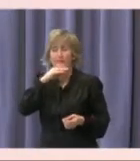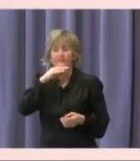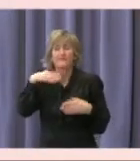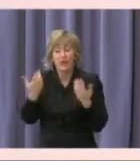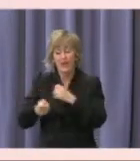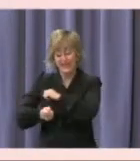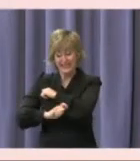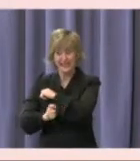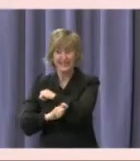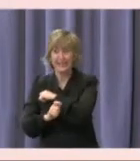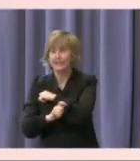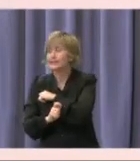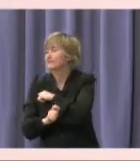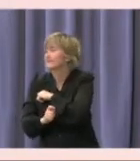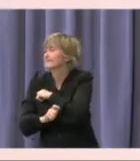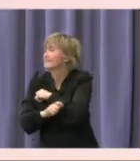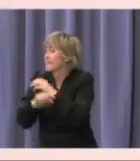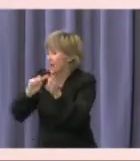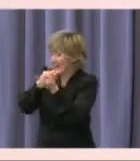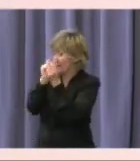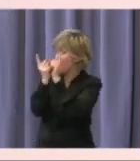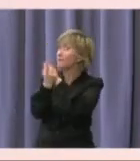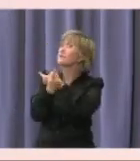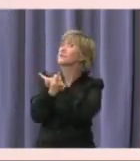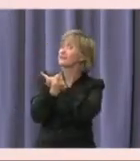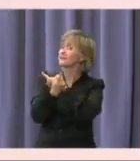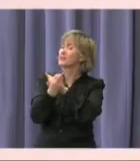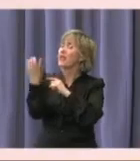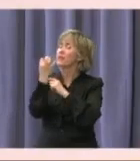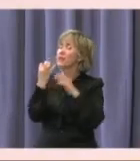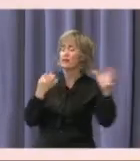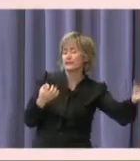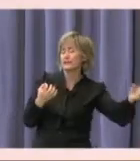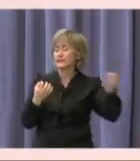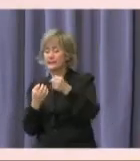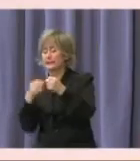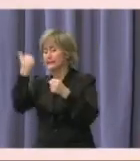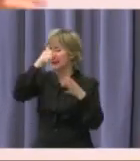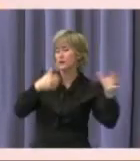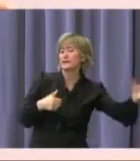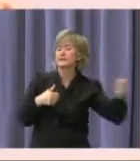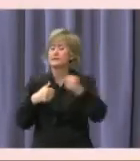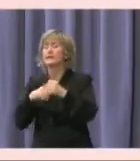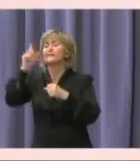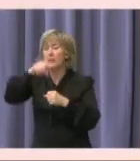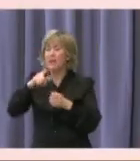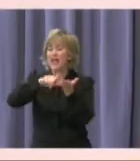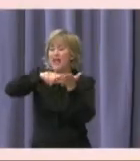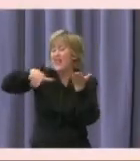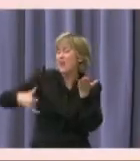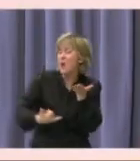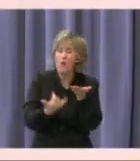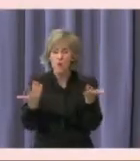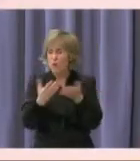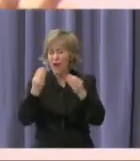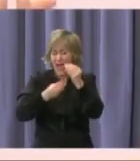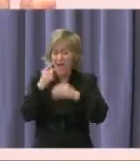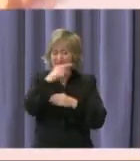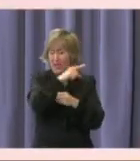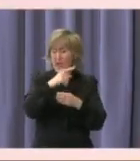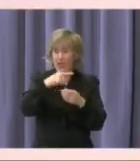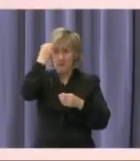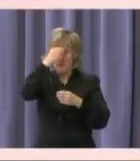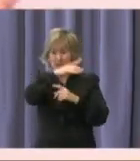estrategia hay que cambiarla. Hay que involucrarlo, hay que ver que el lenguaje también los puede discriminar a ellos, aunque obviamente la discrimine de otra